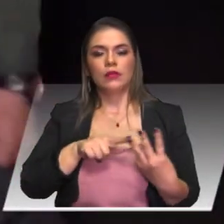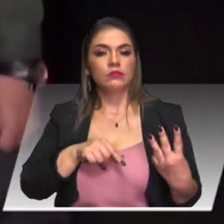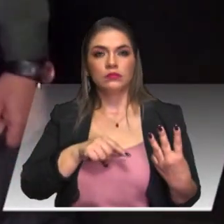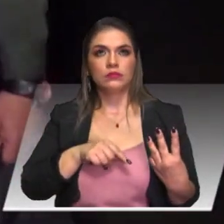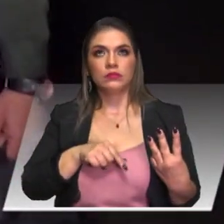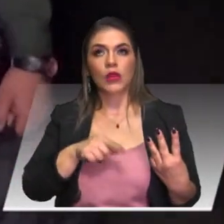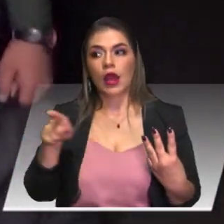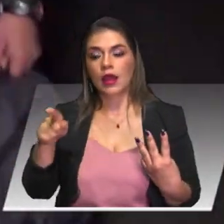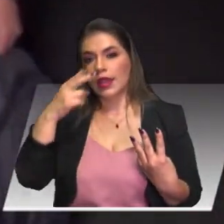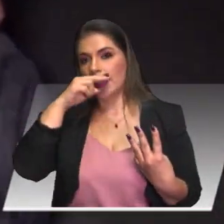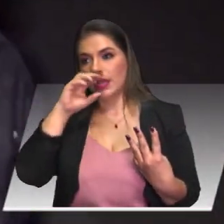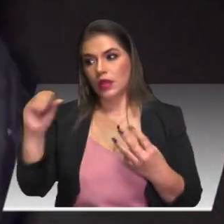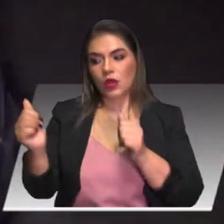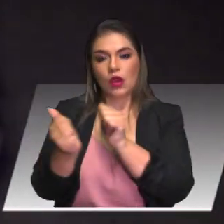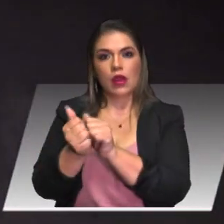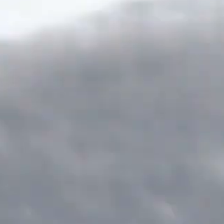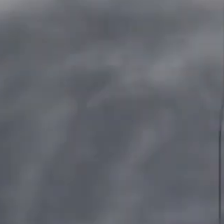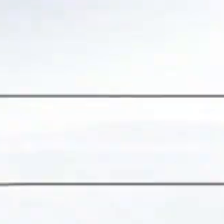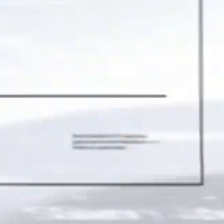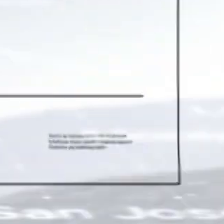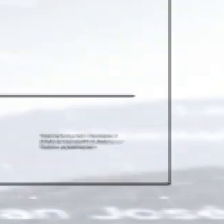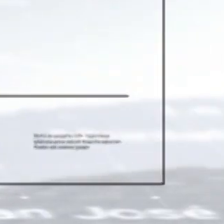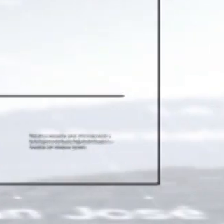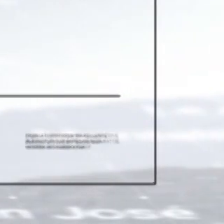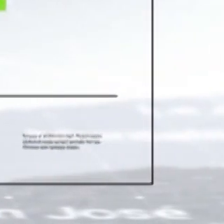familiar con el menor